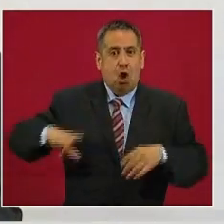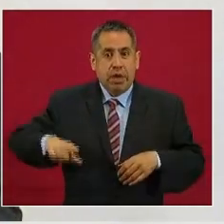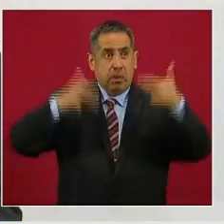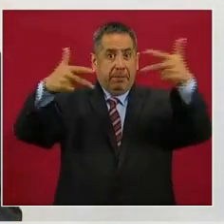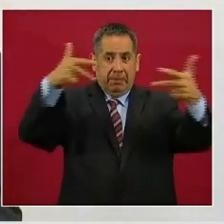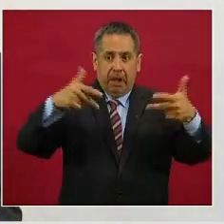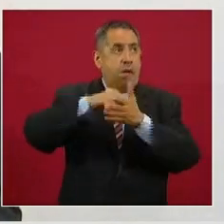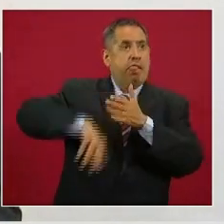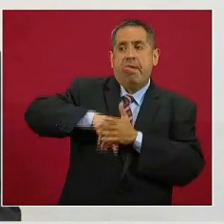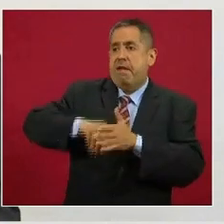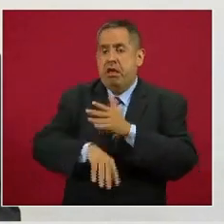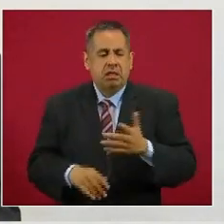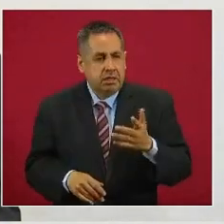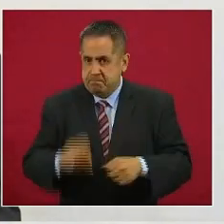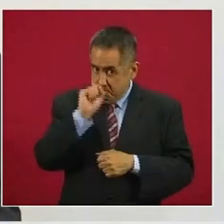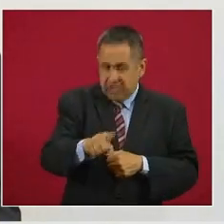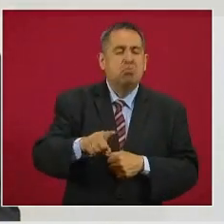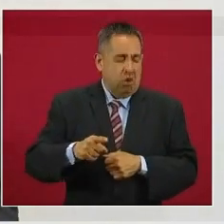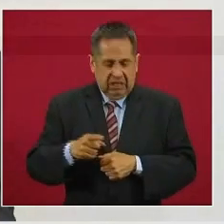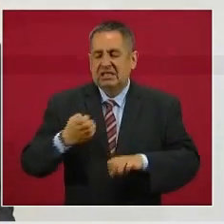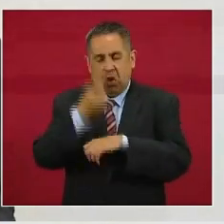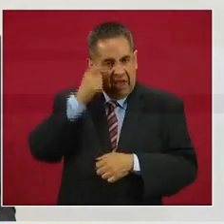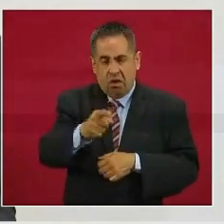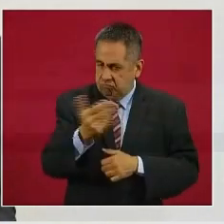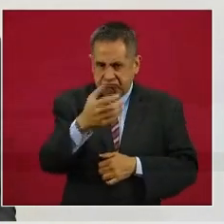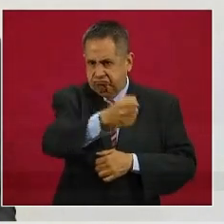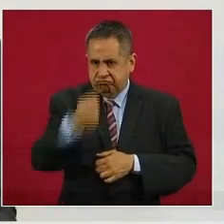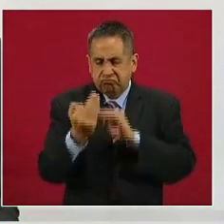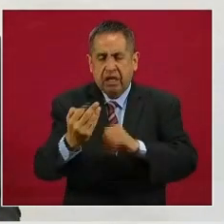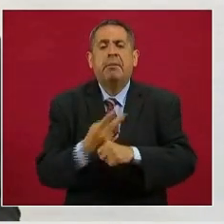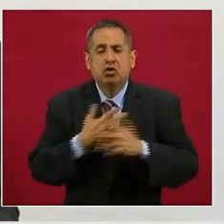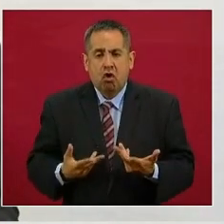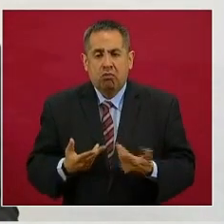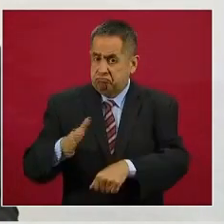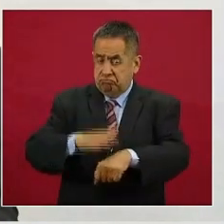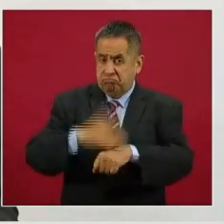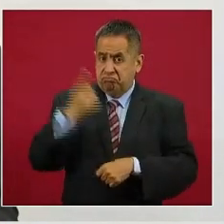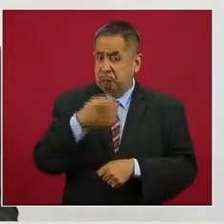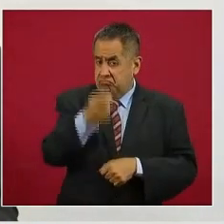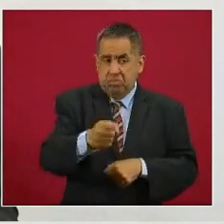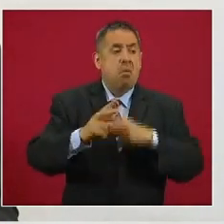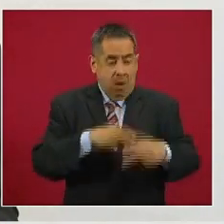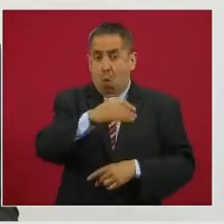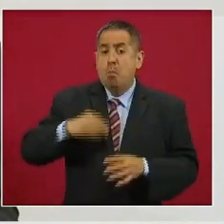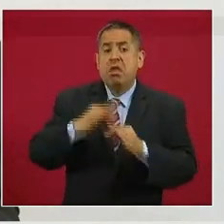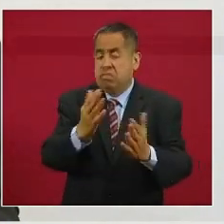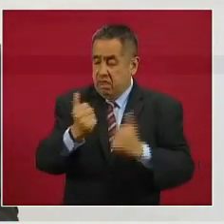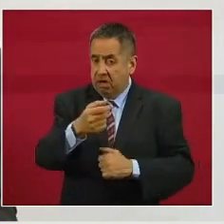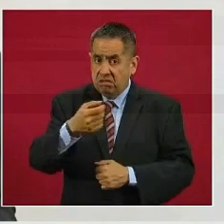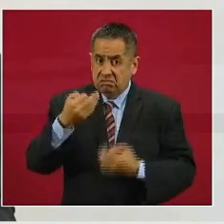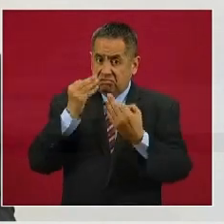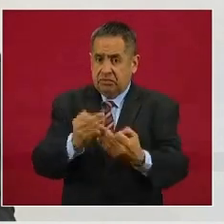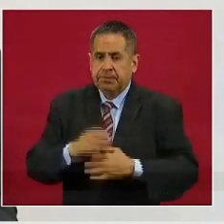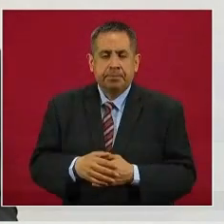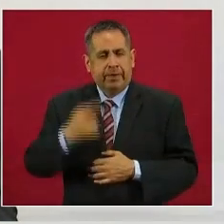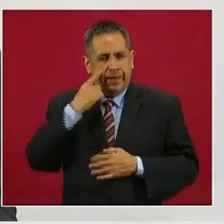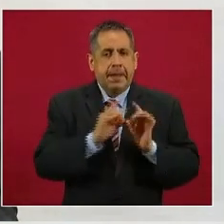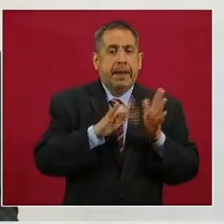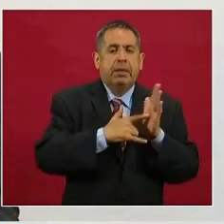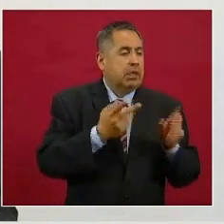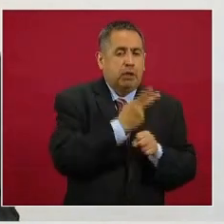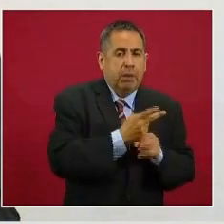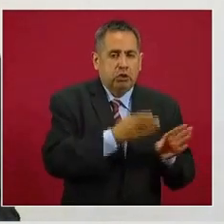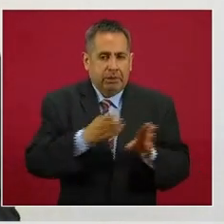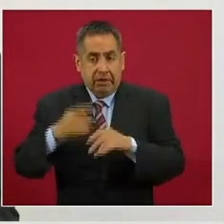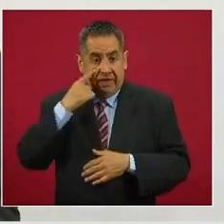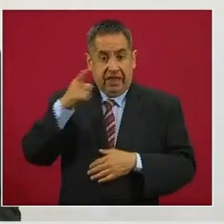respecto, también es necesario que dichas autoridades judiciales del Estado de Guerrero rindan cuentas al respecto, se los estamos exigiendo y haremos que lo cumplan. En la secuencia cronológica del caso,